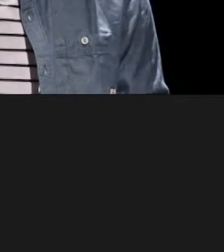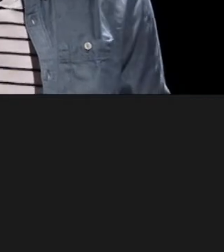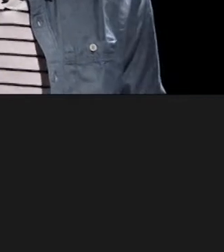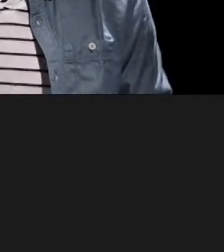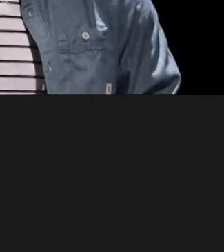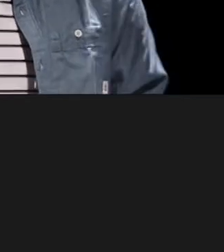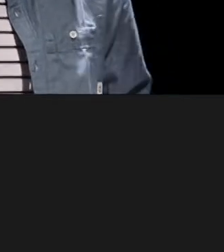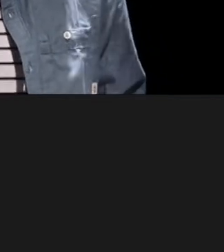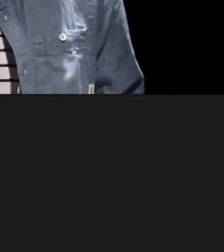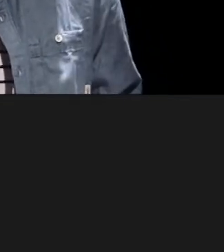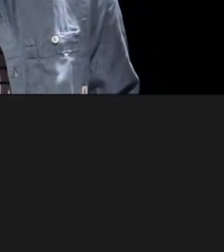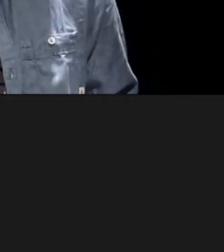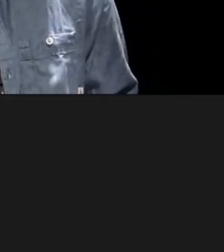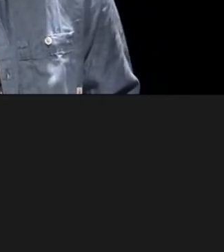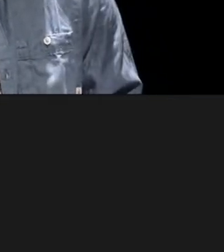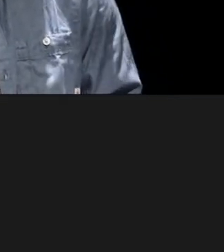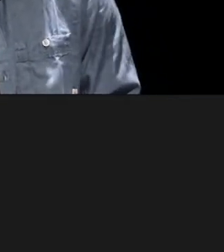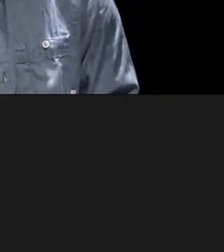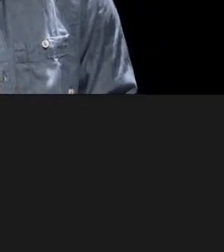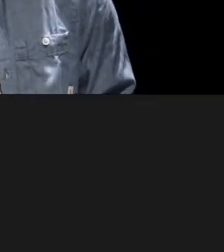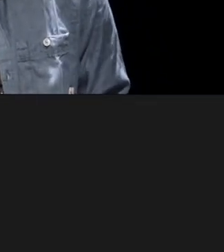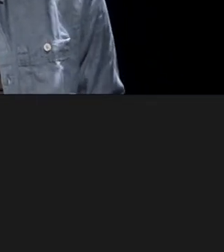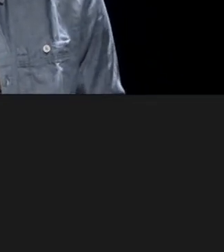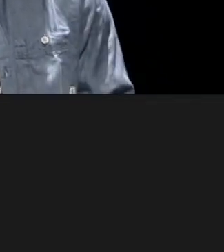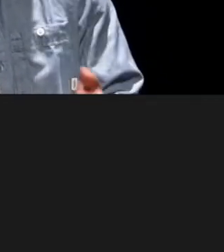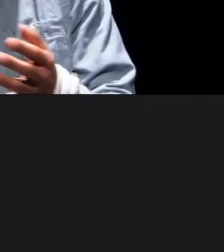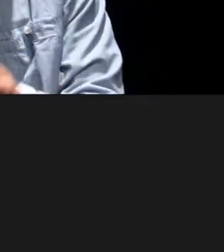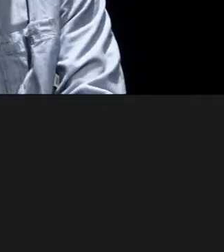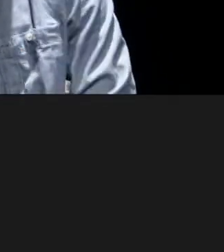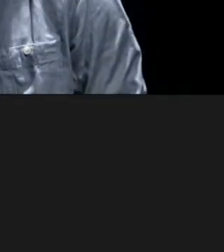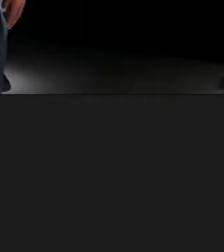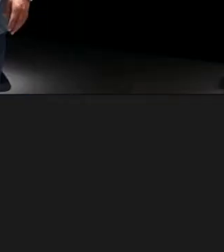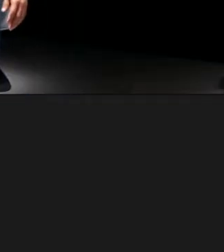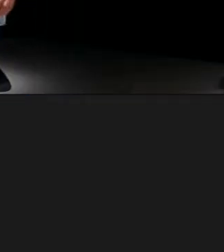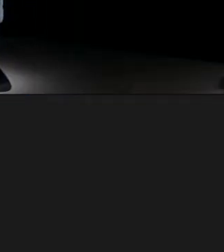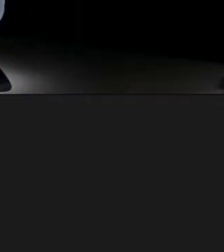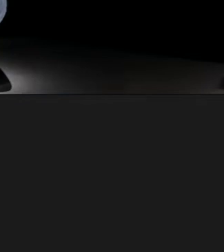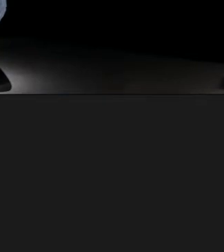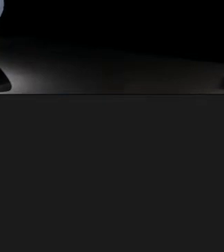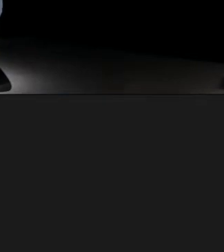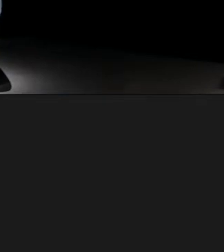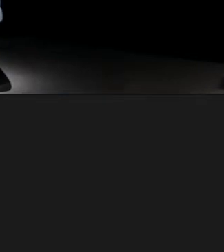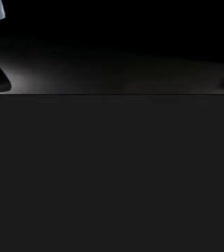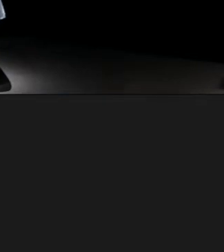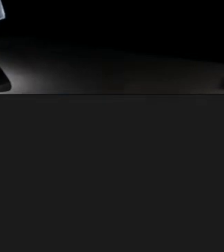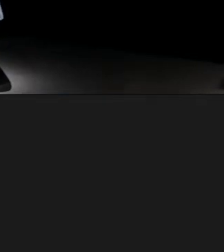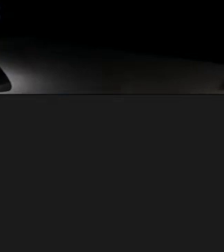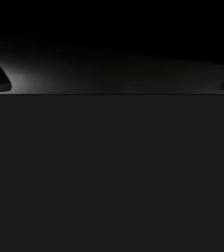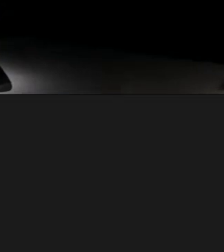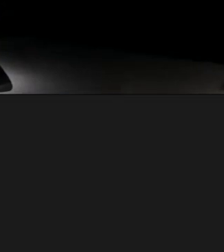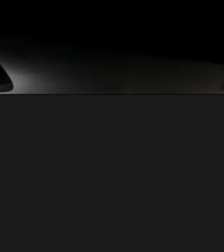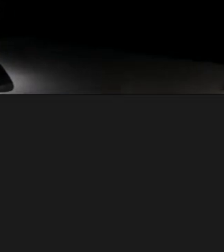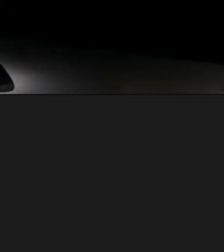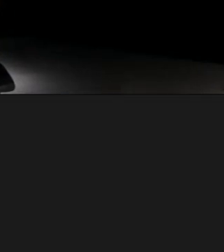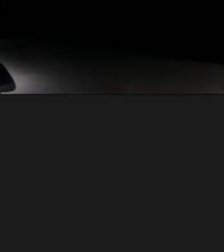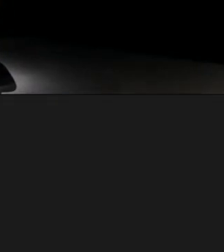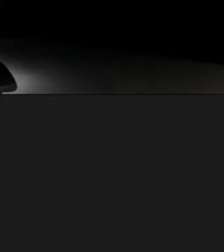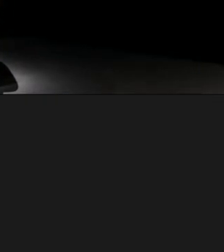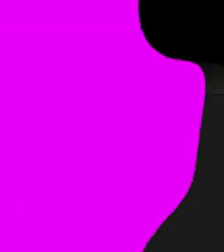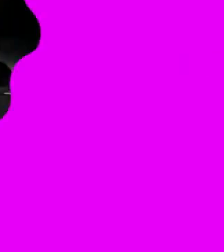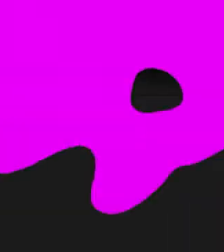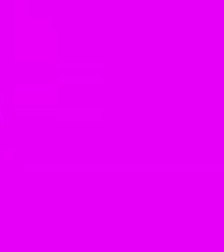o programada, no puede juzgarse por sí misma como buena ni como mala, según lo que plantea Schopenhauer